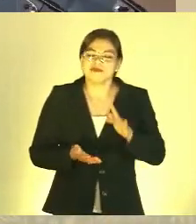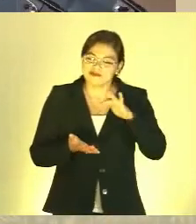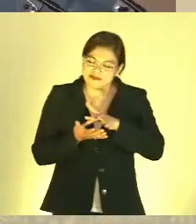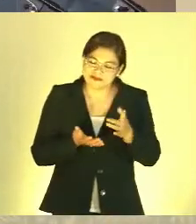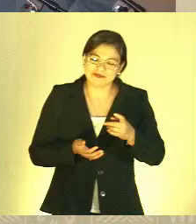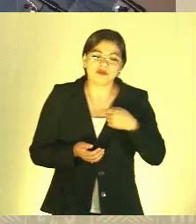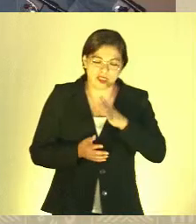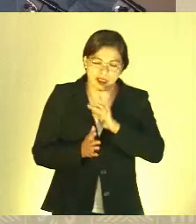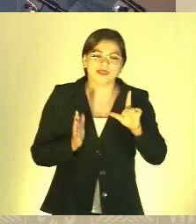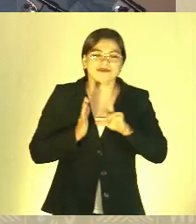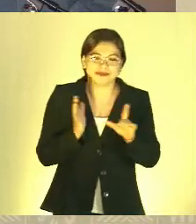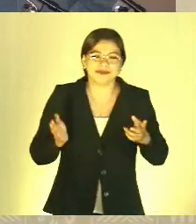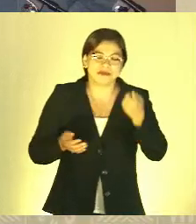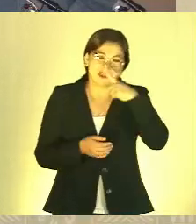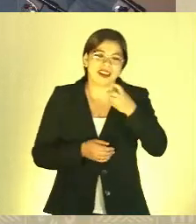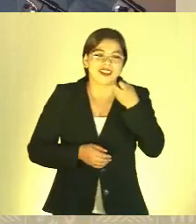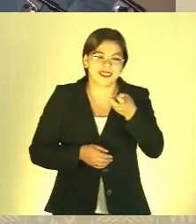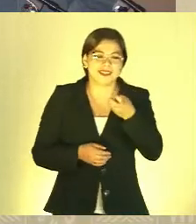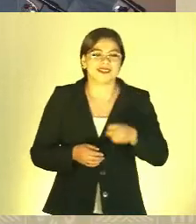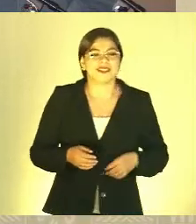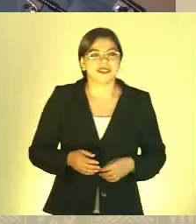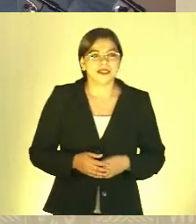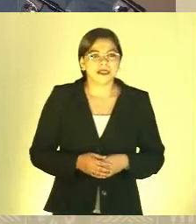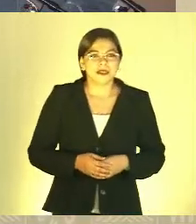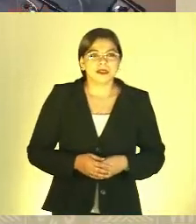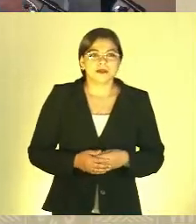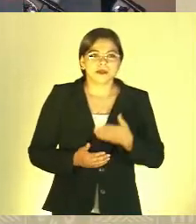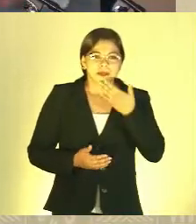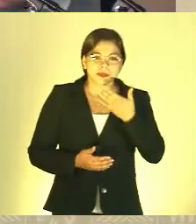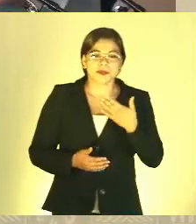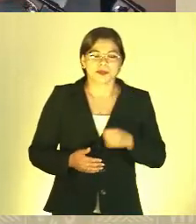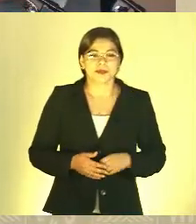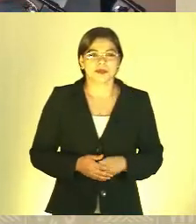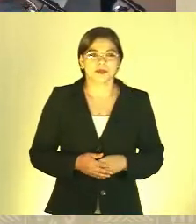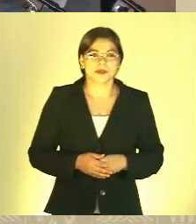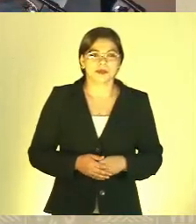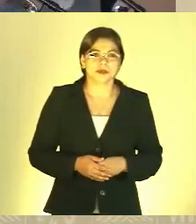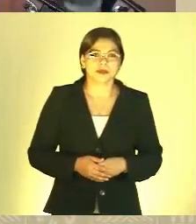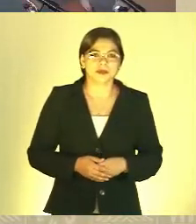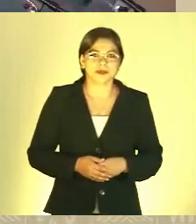Estoy listo, listo para eso. Bien, pues